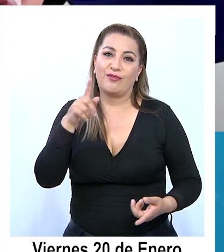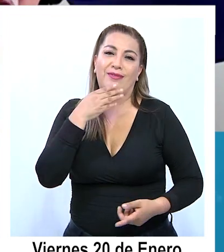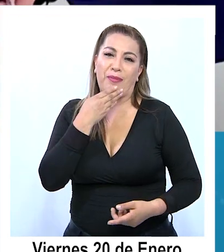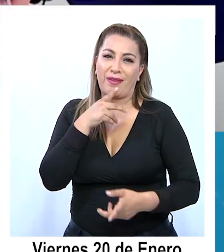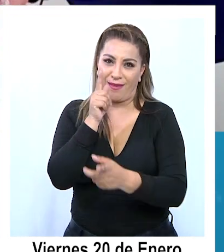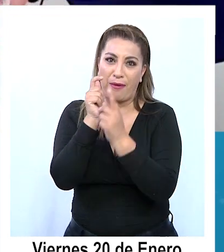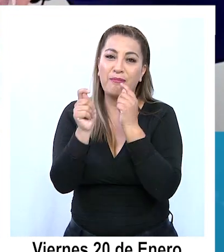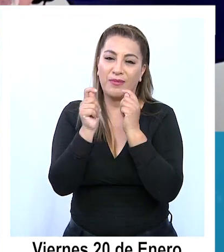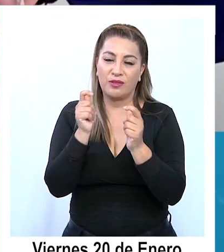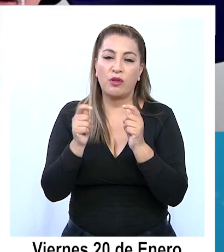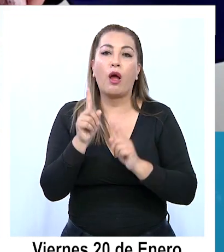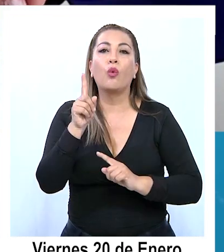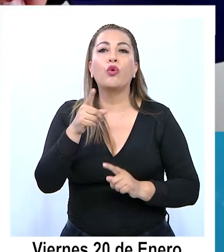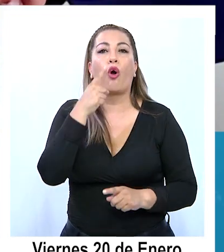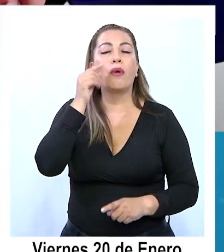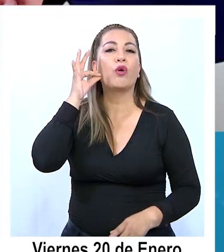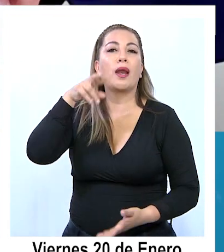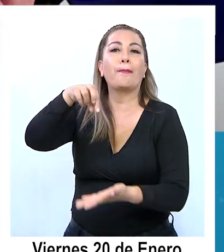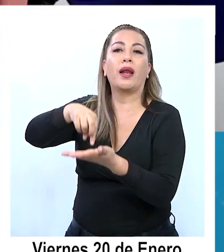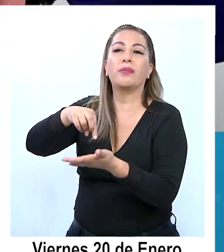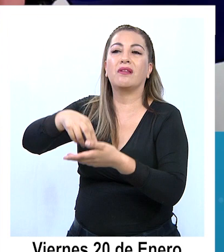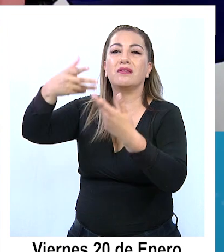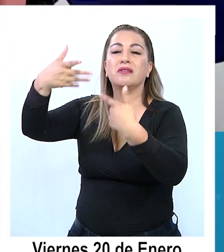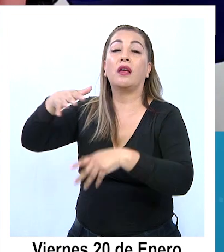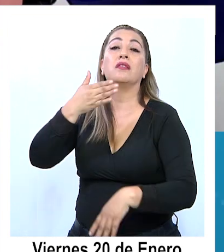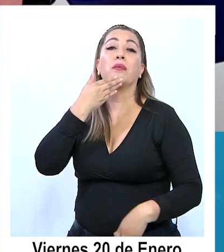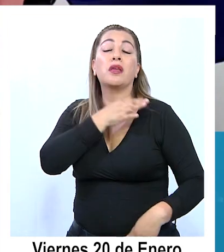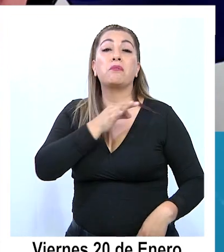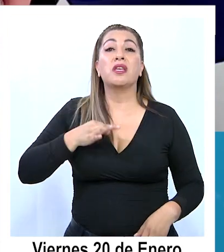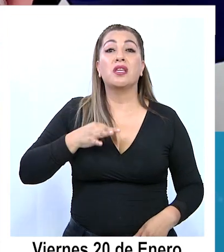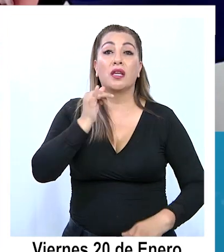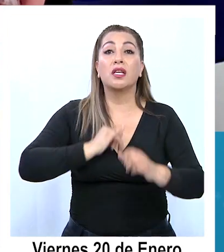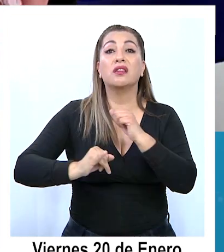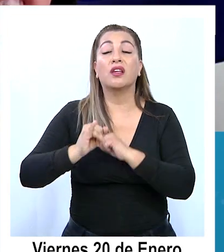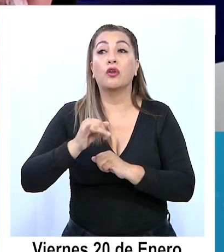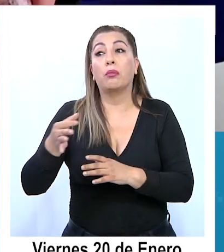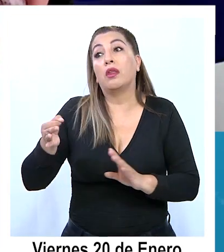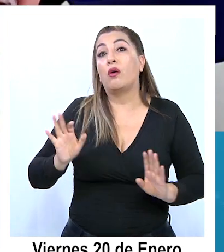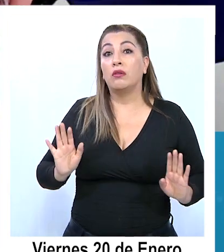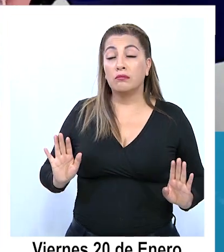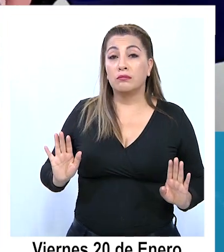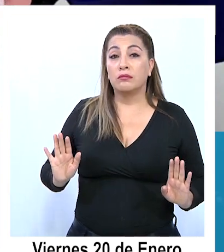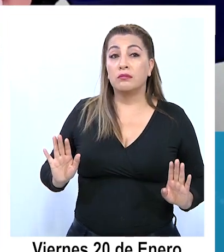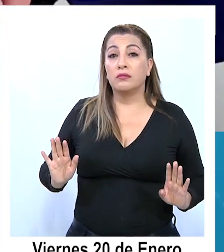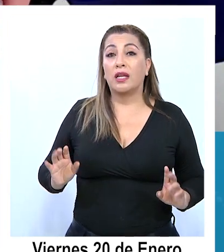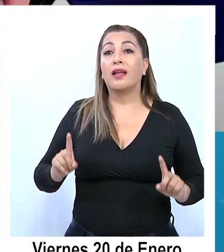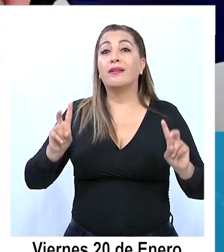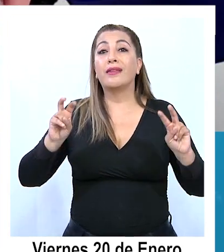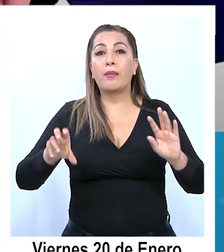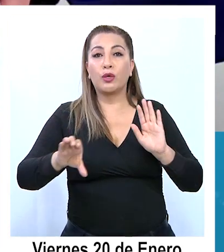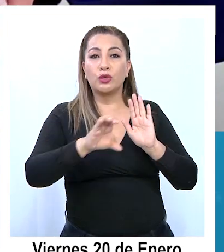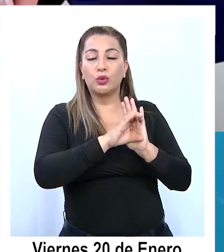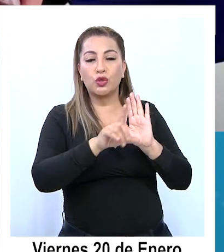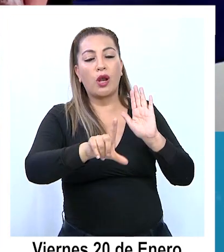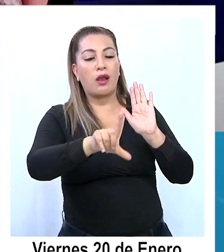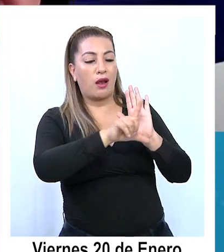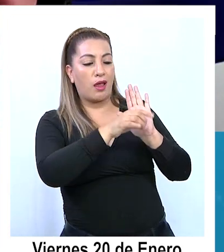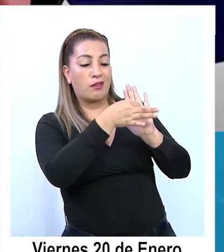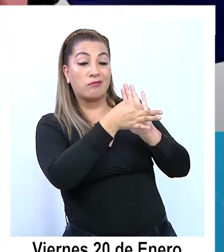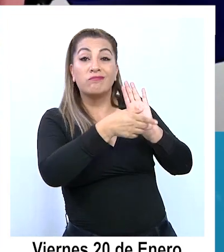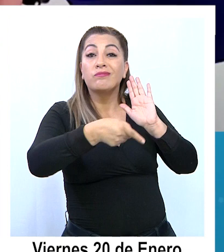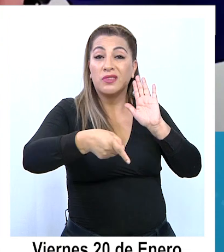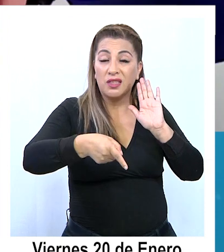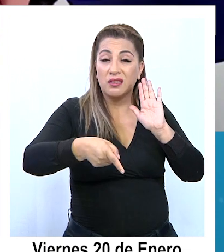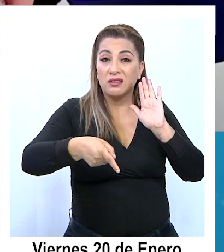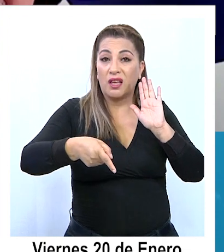hecho algunos parlamentarios ya lo han señalado y la propia ministra Toda dice, bueno, lo que se ordena a través de la Constitución y las leyes, digamos, es lo que al final van a